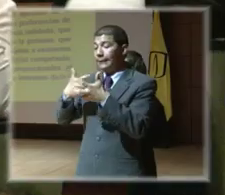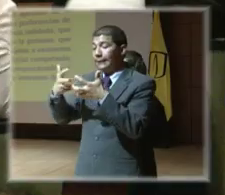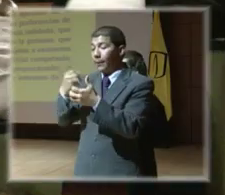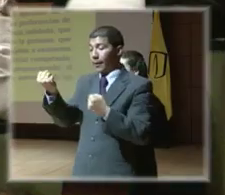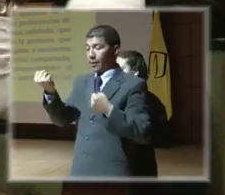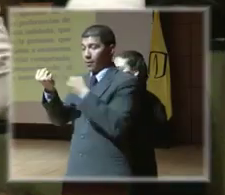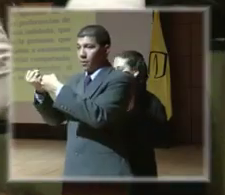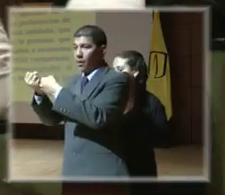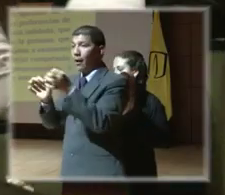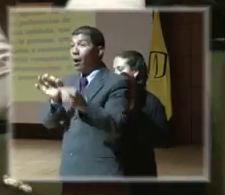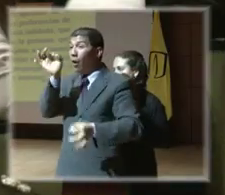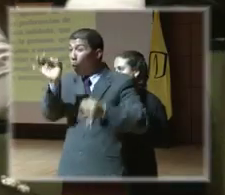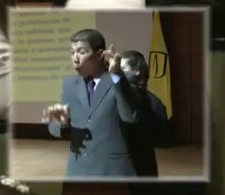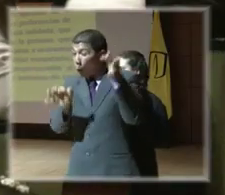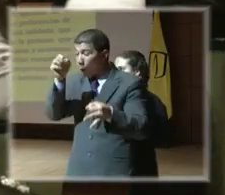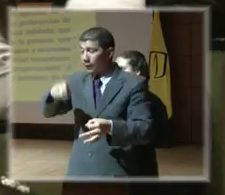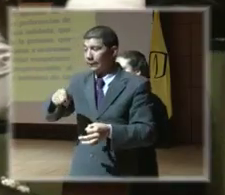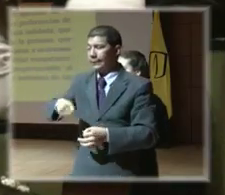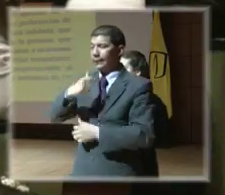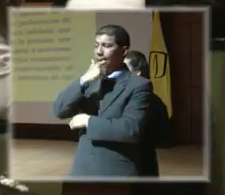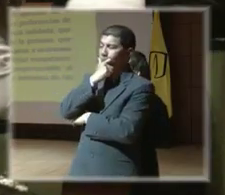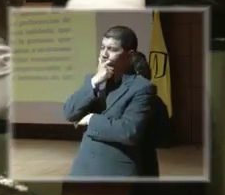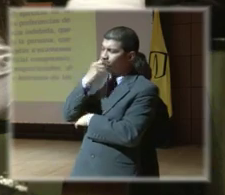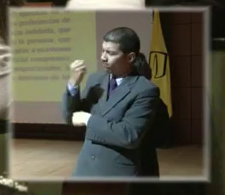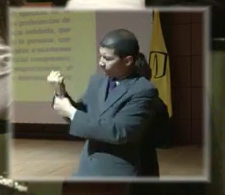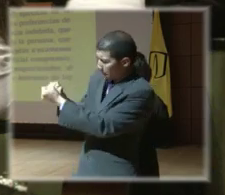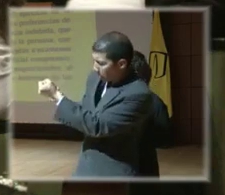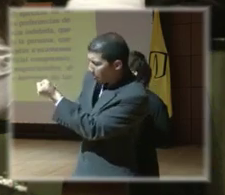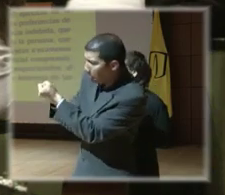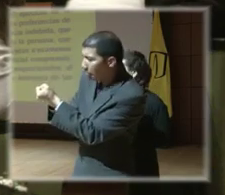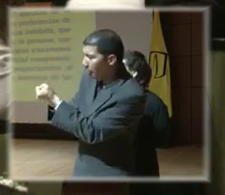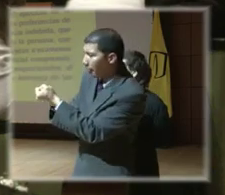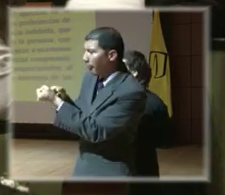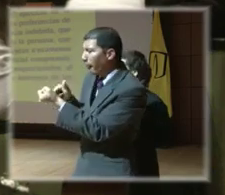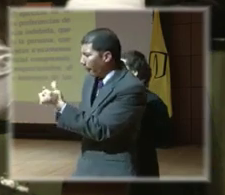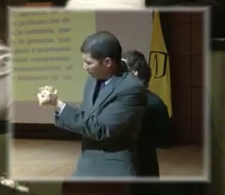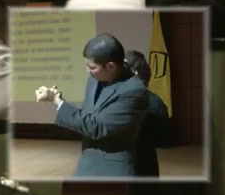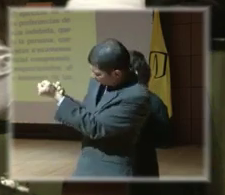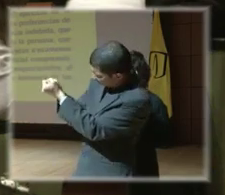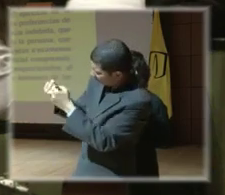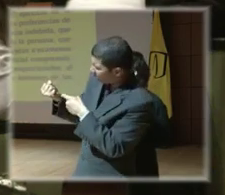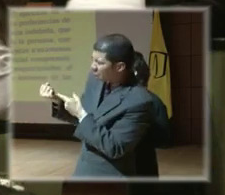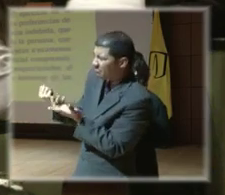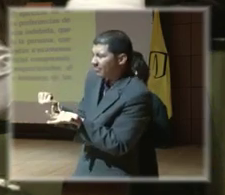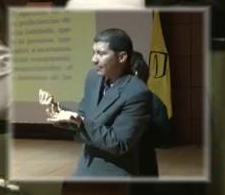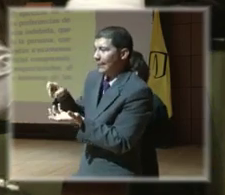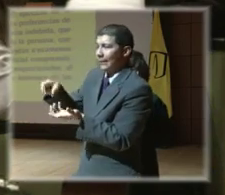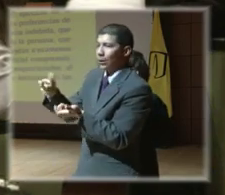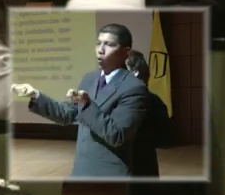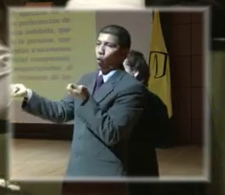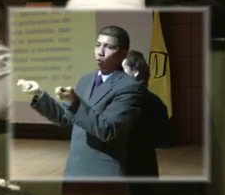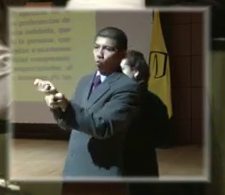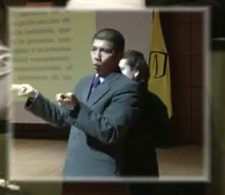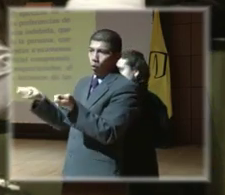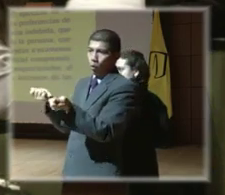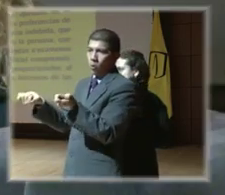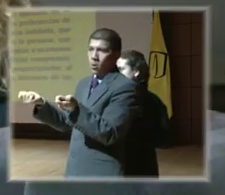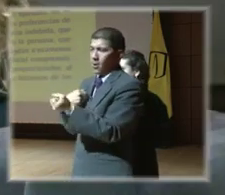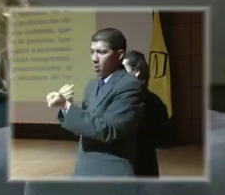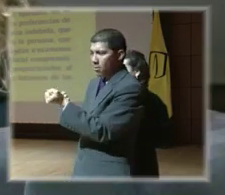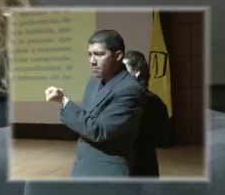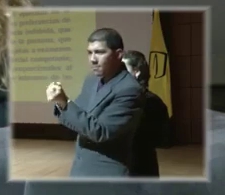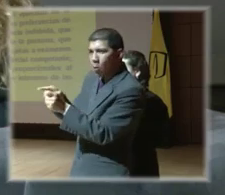de salvaguardias. Es decir, de que estos apoyos tengan de alguna manera un control para que no ejerzan una